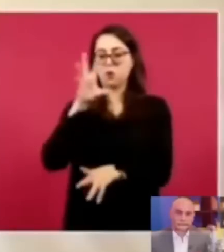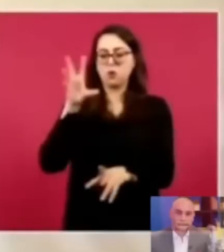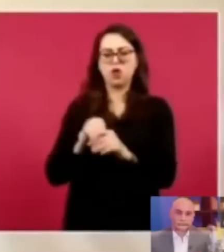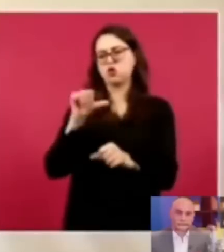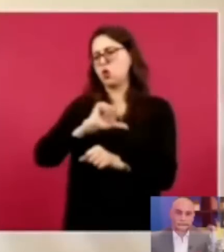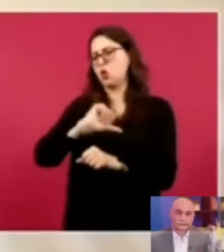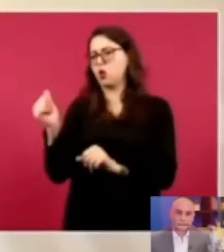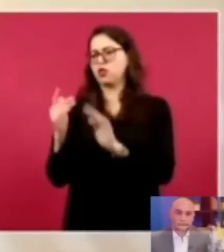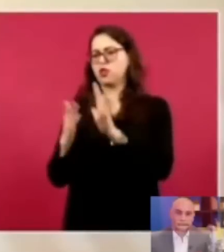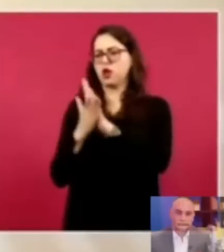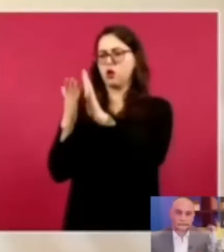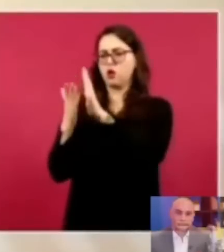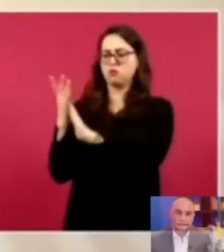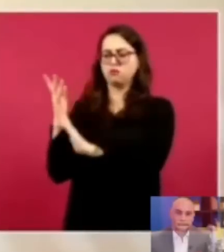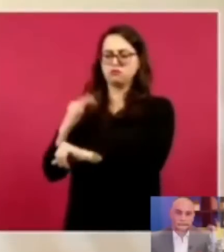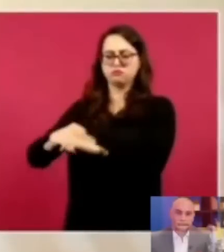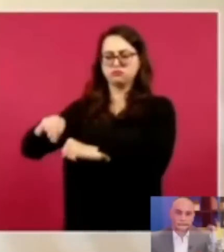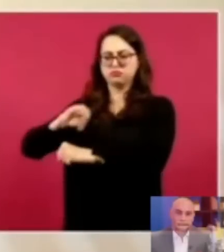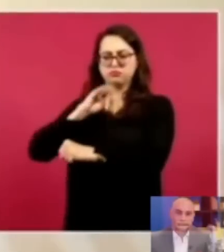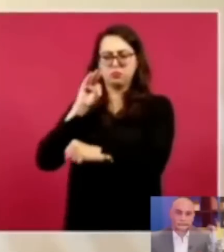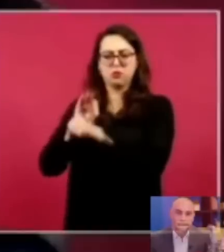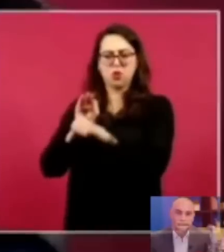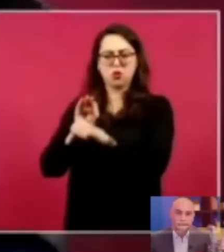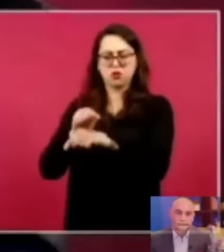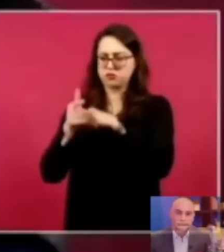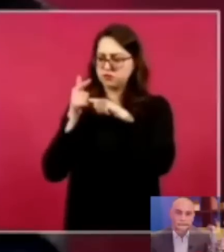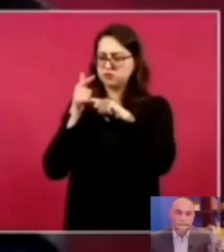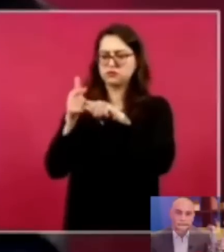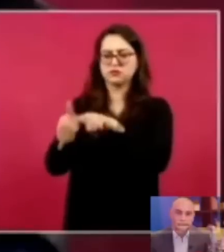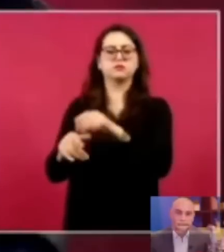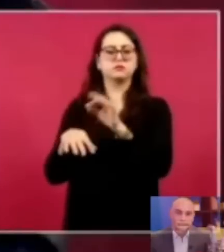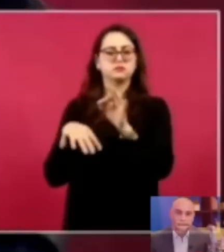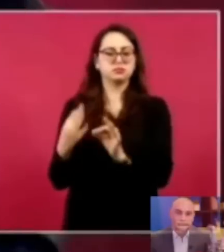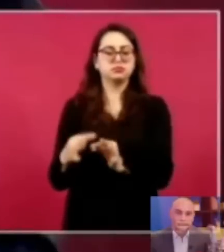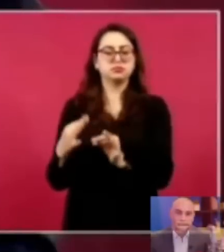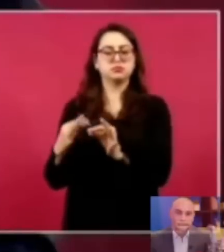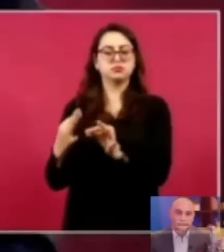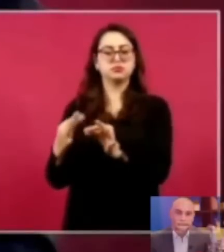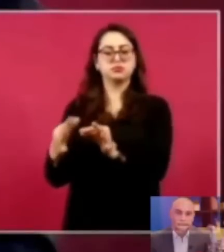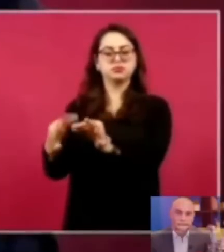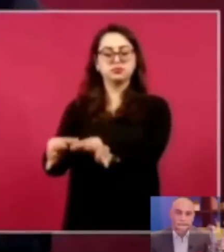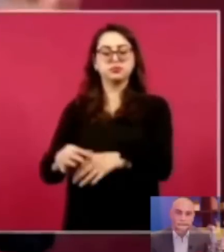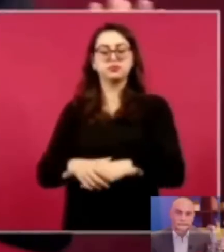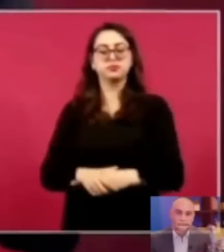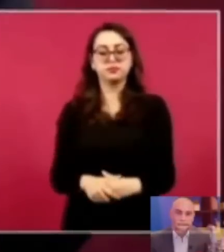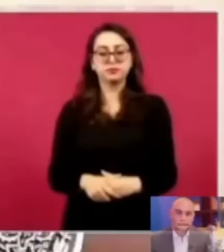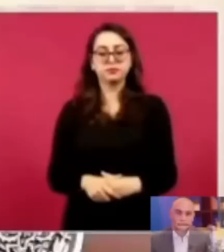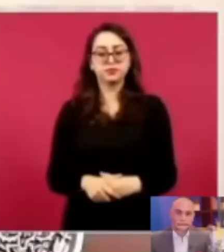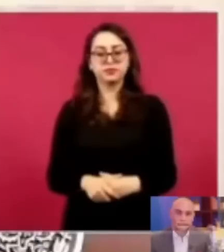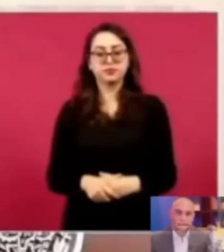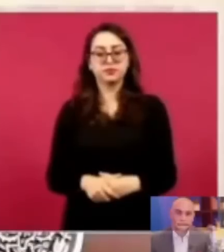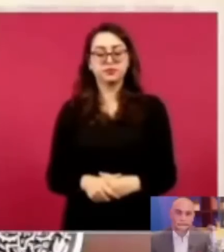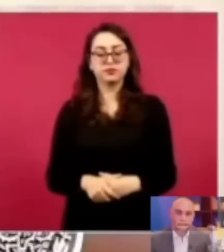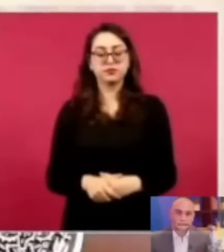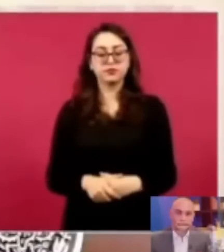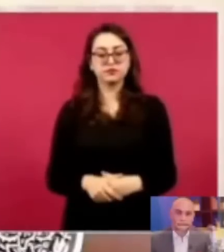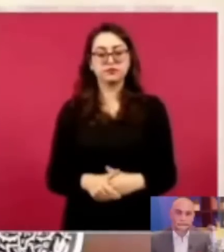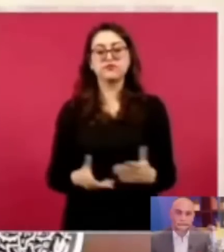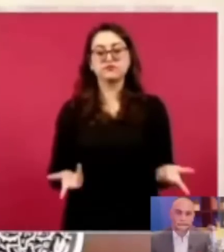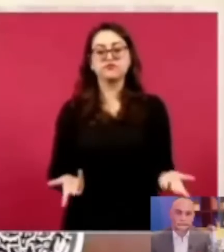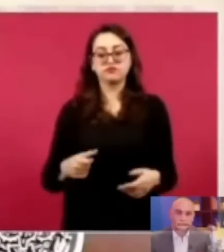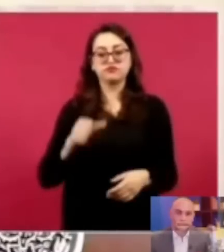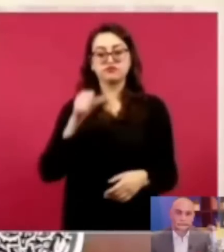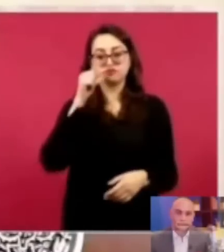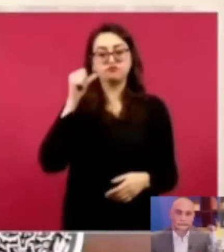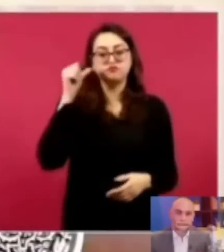todas estas obras de seguridad nacional y de interés público y eso fue lo